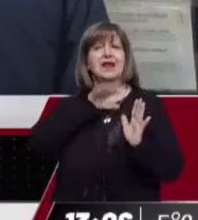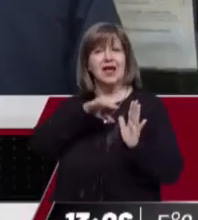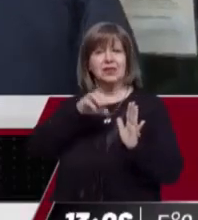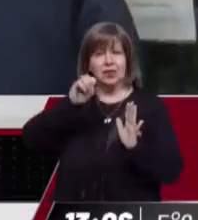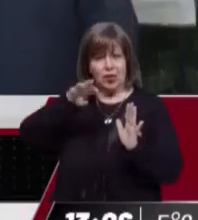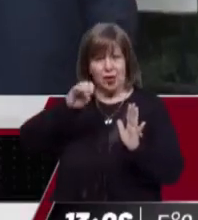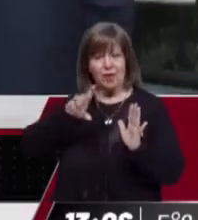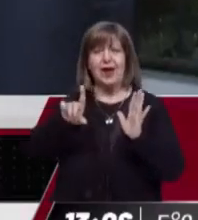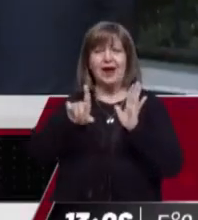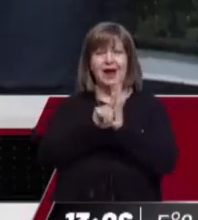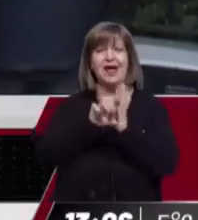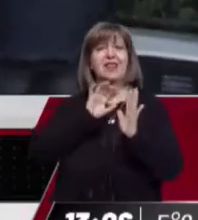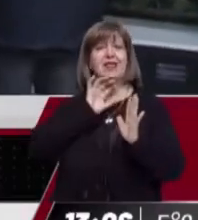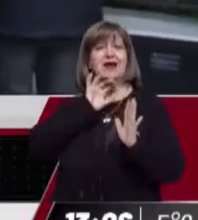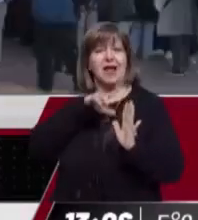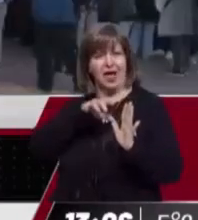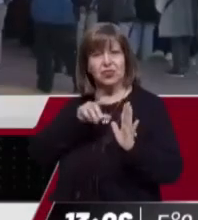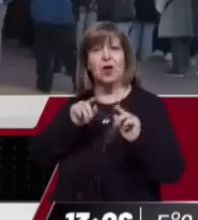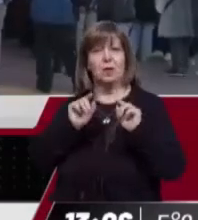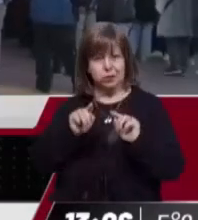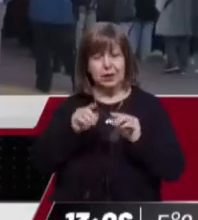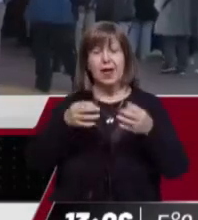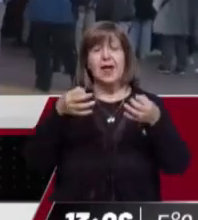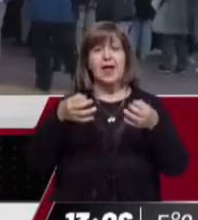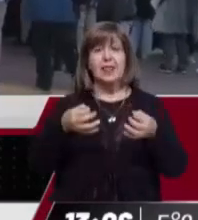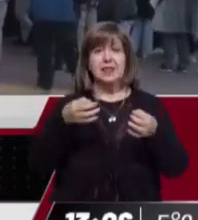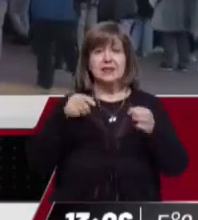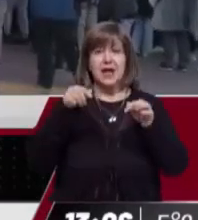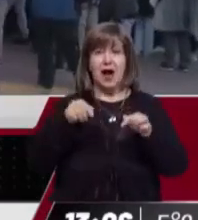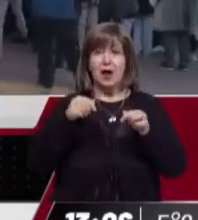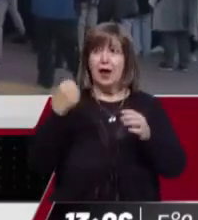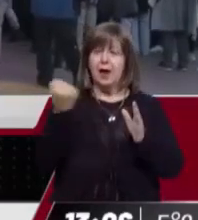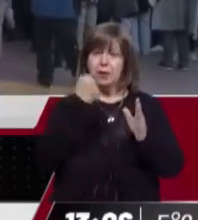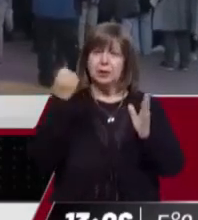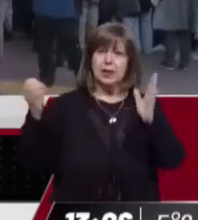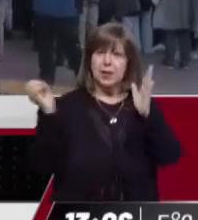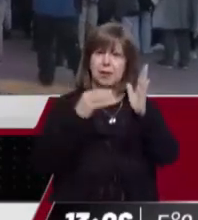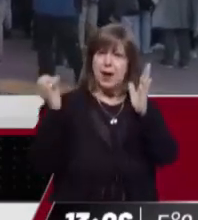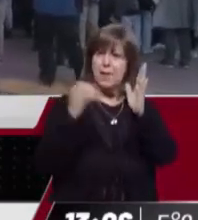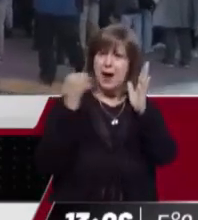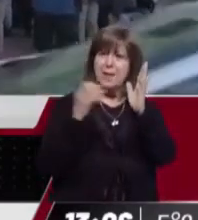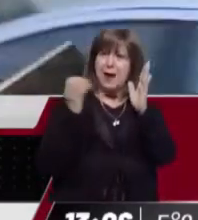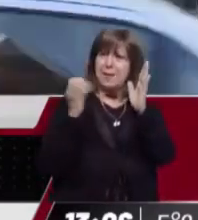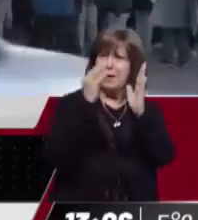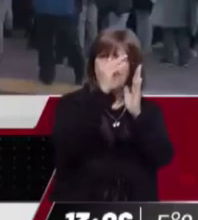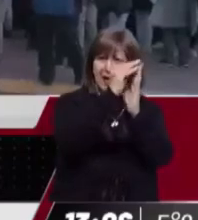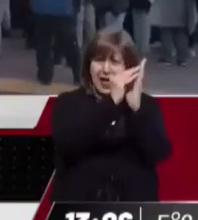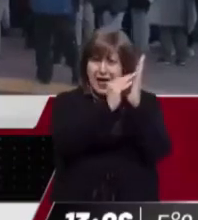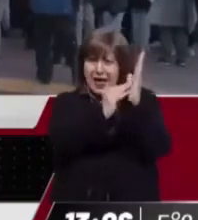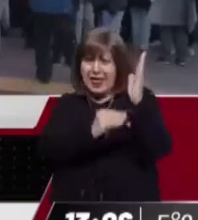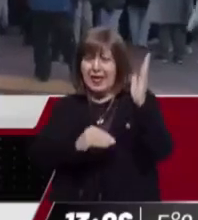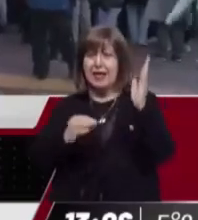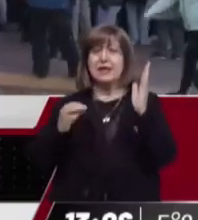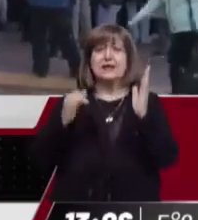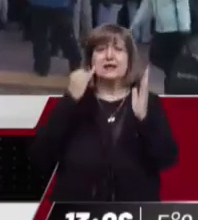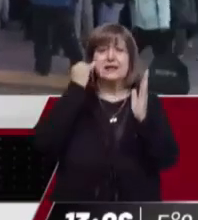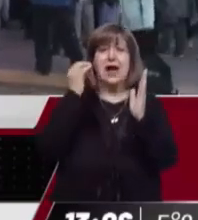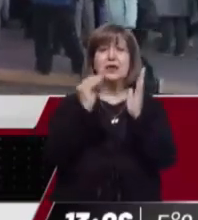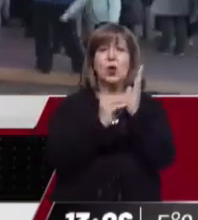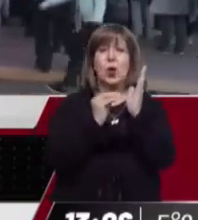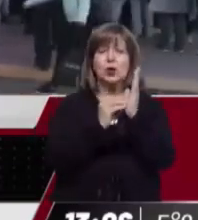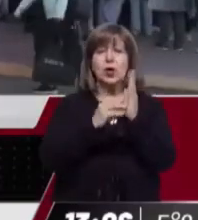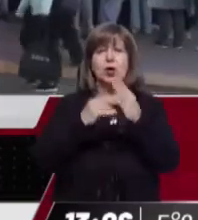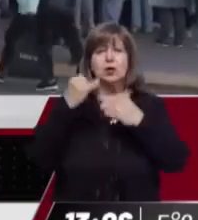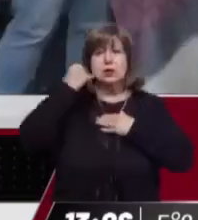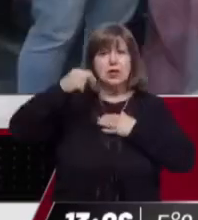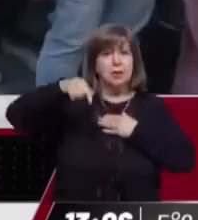y Bueno hasta ahora hemos experimentado una importante demanda Nosotros hemos ya con conseguido tramitar